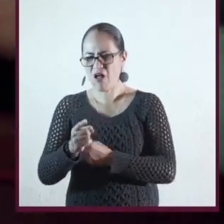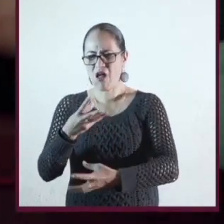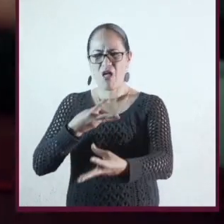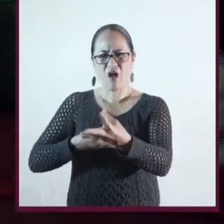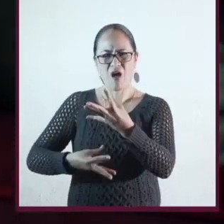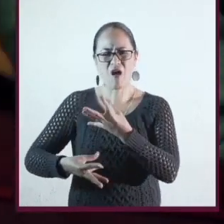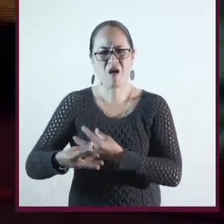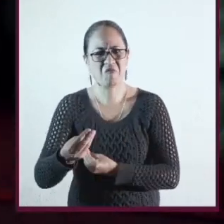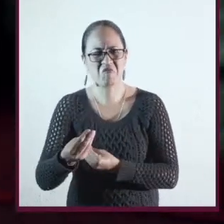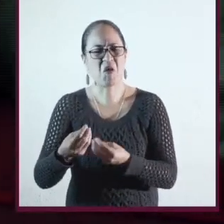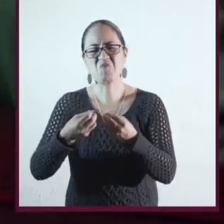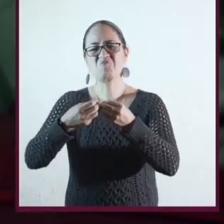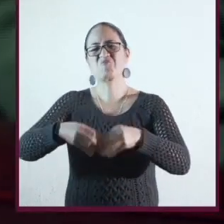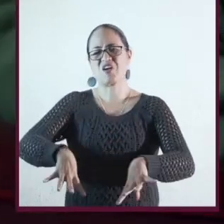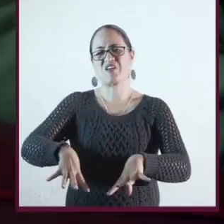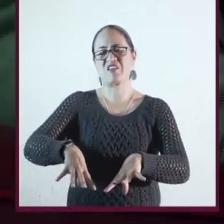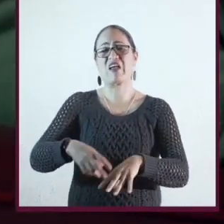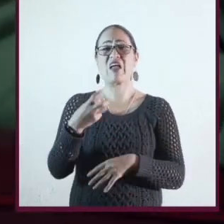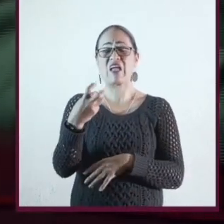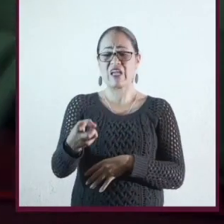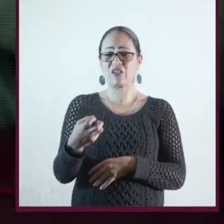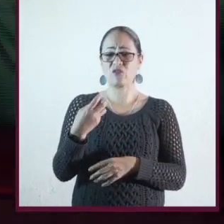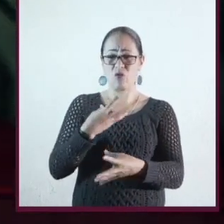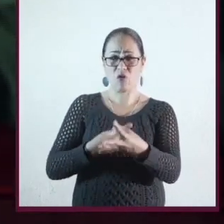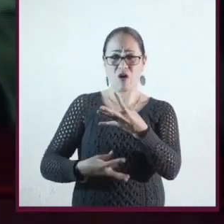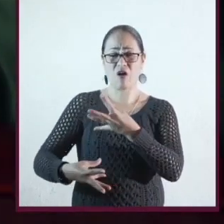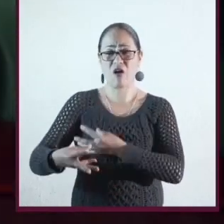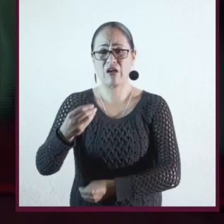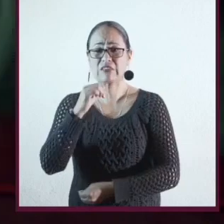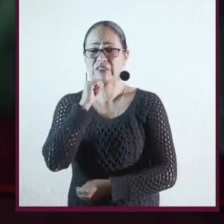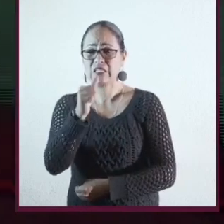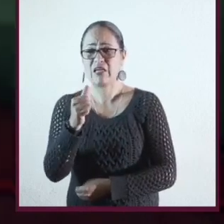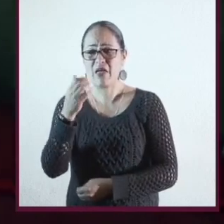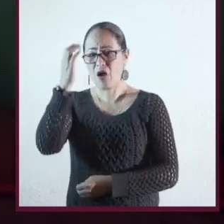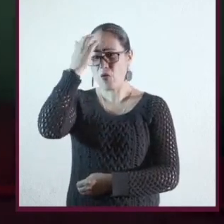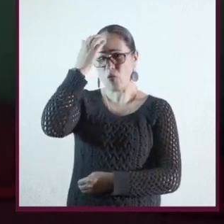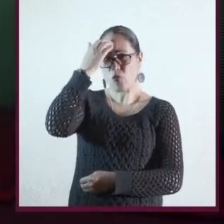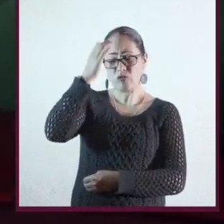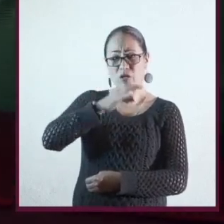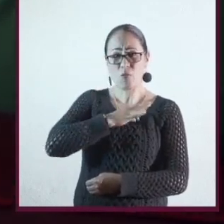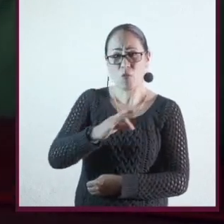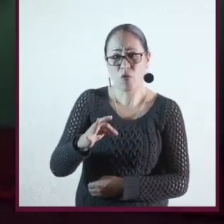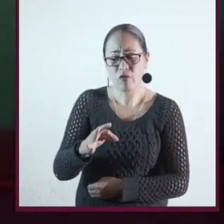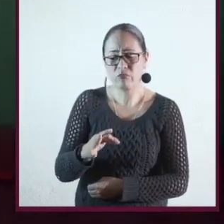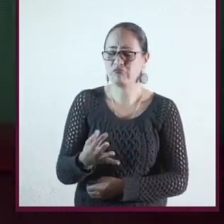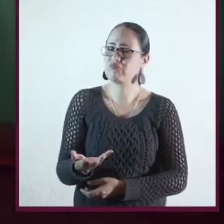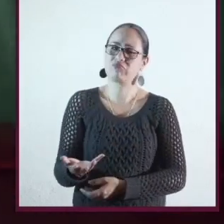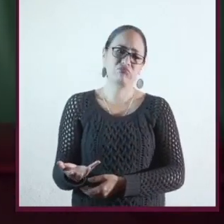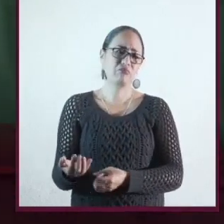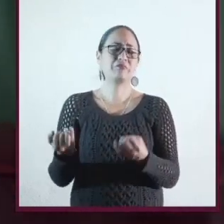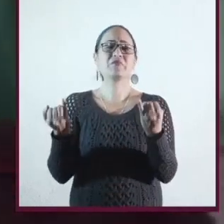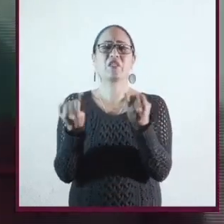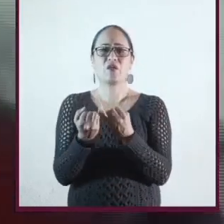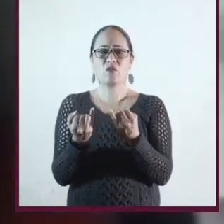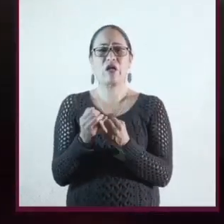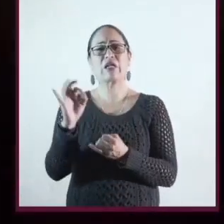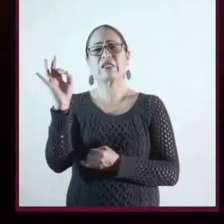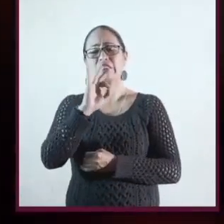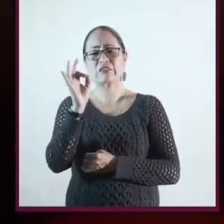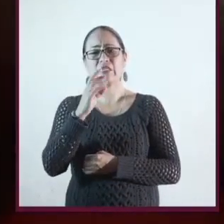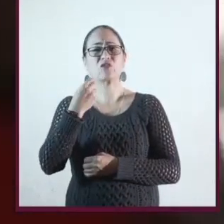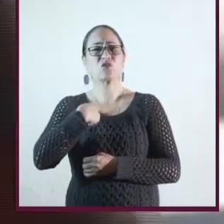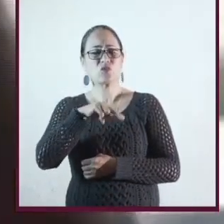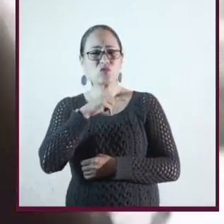conflictos de los demás es la pérdida de la oportunidad de conocernos a nosotros mismos, además de exponernos a ser la